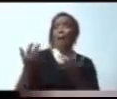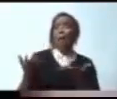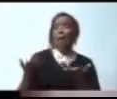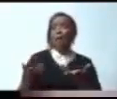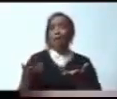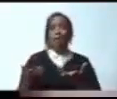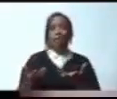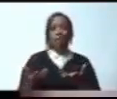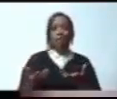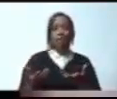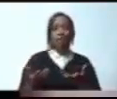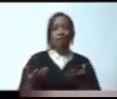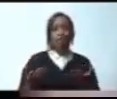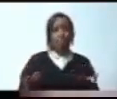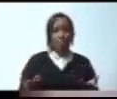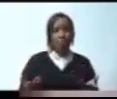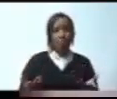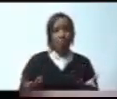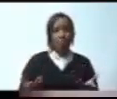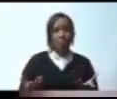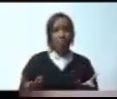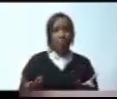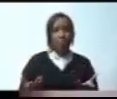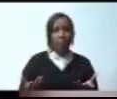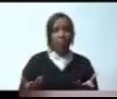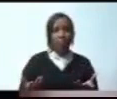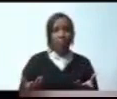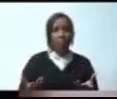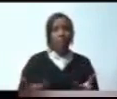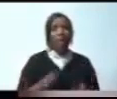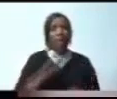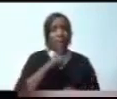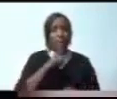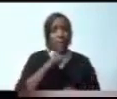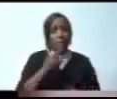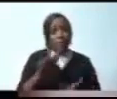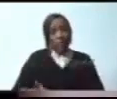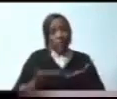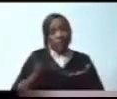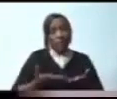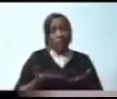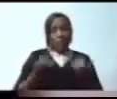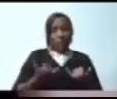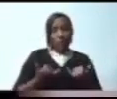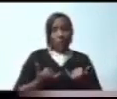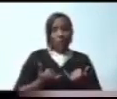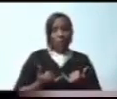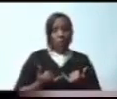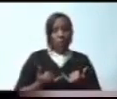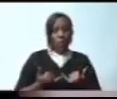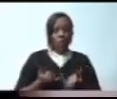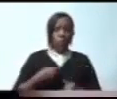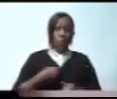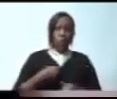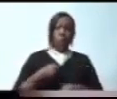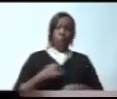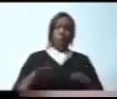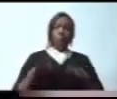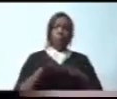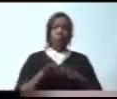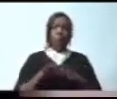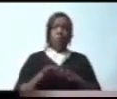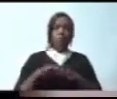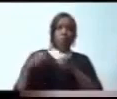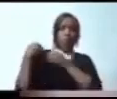somos senadores, pero mañana quizá no lo seamos. Y si no dejamos un sistema de salud asentado, fortalecido, ¿qué va a pasar